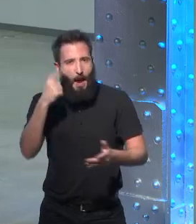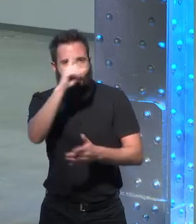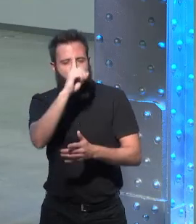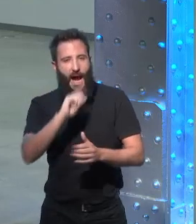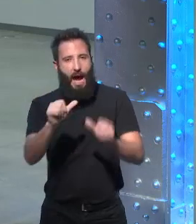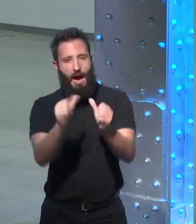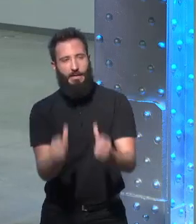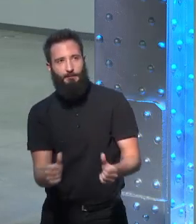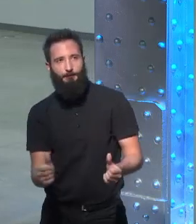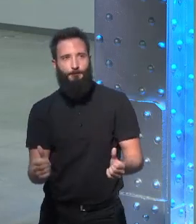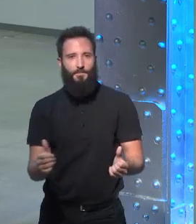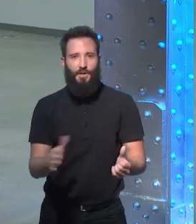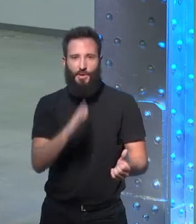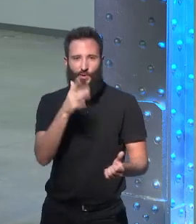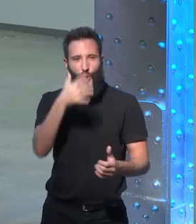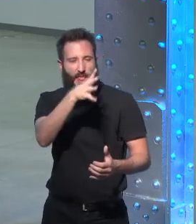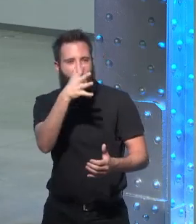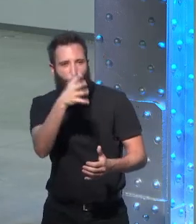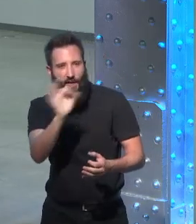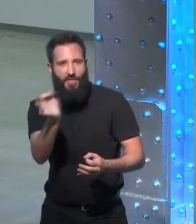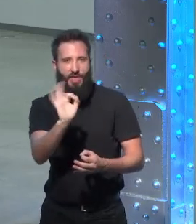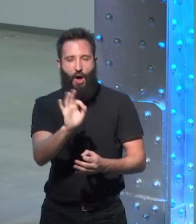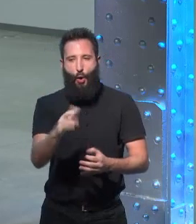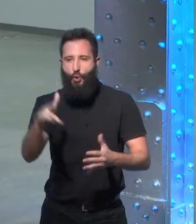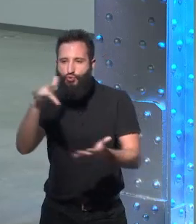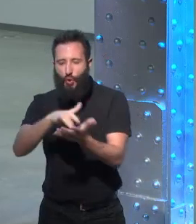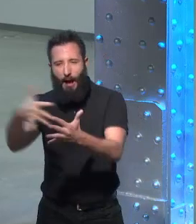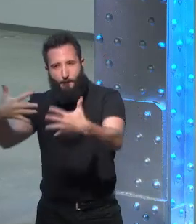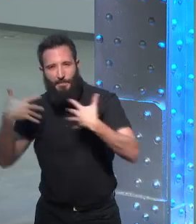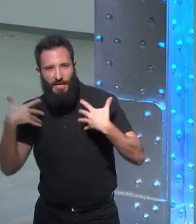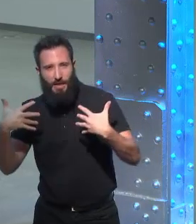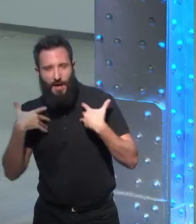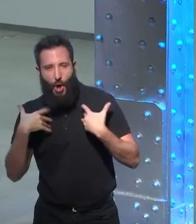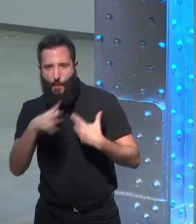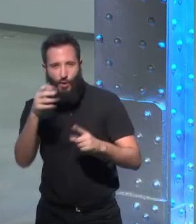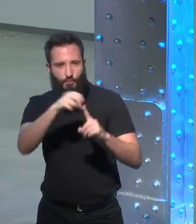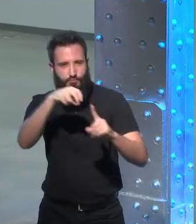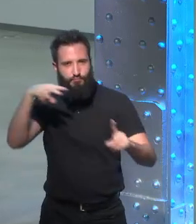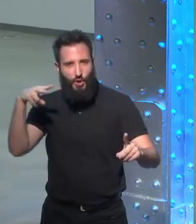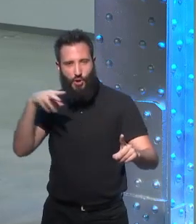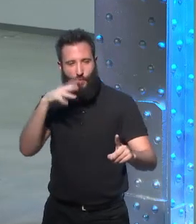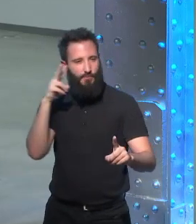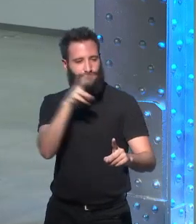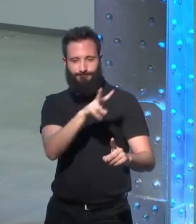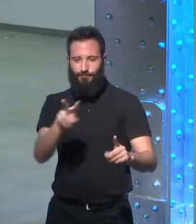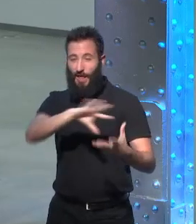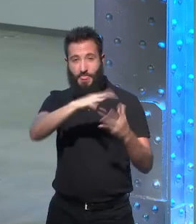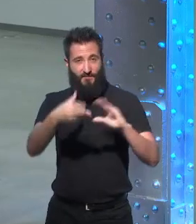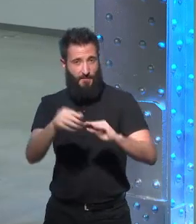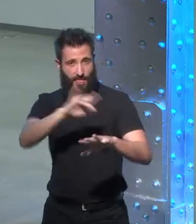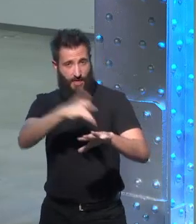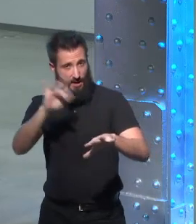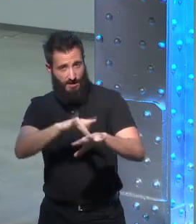imagen de la delincuencia o de la victimización desde un punto de vista de la transformación digital, pues